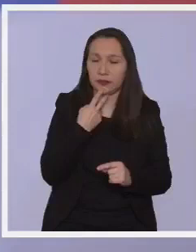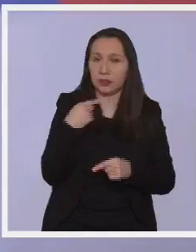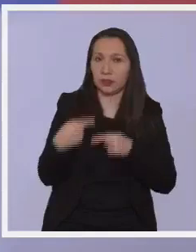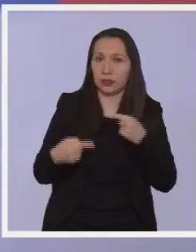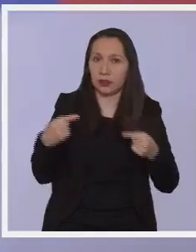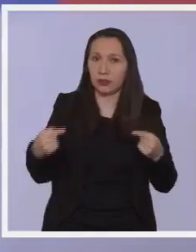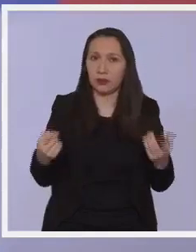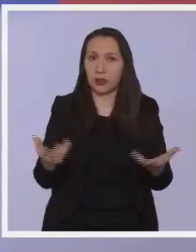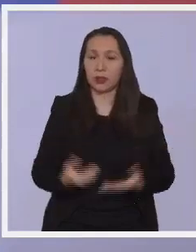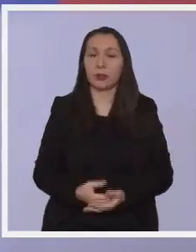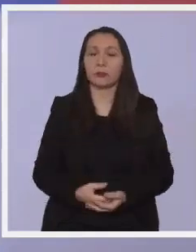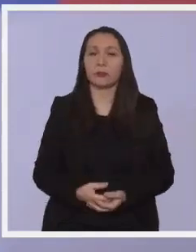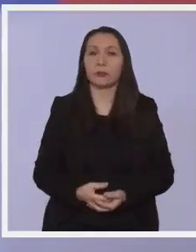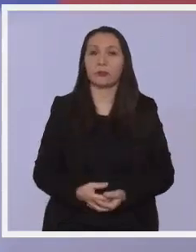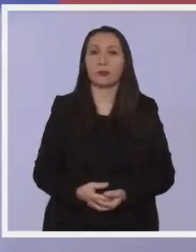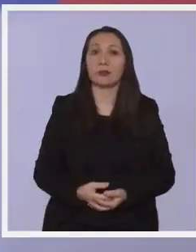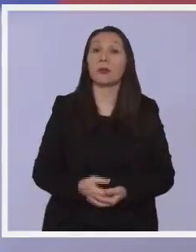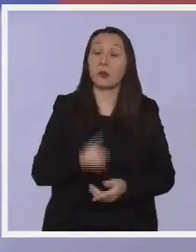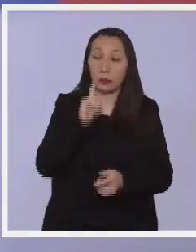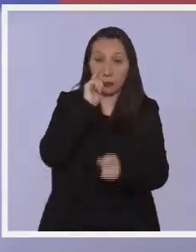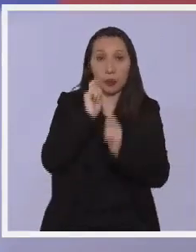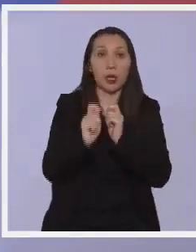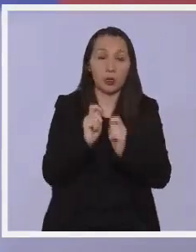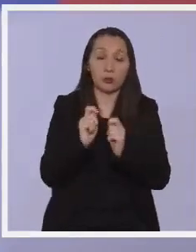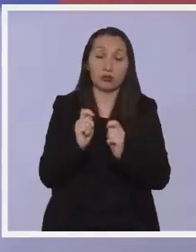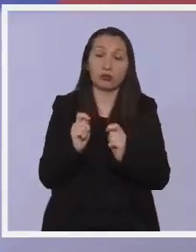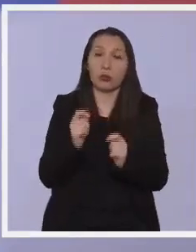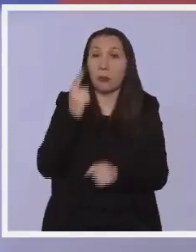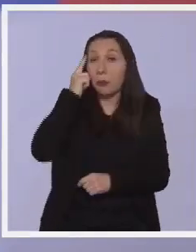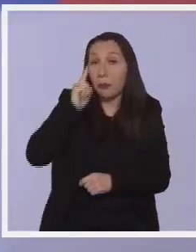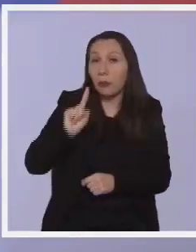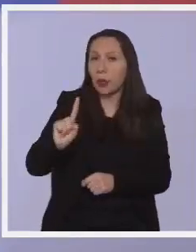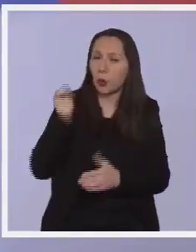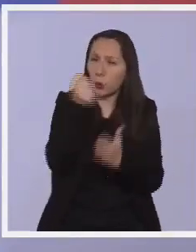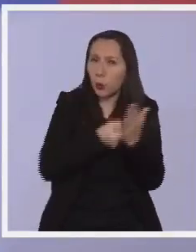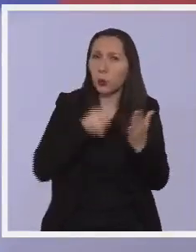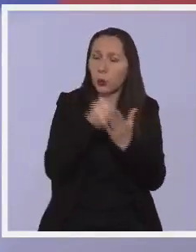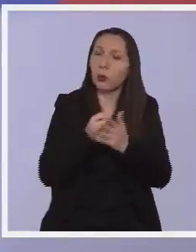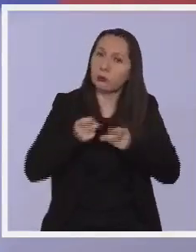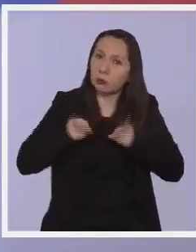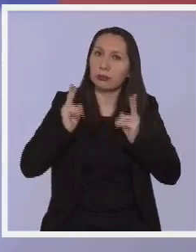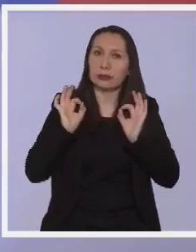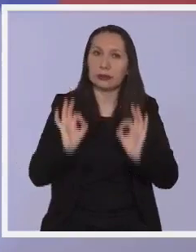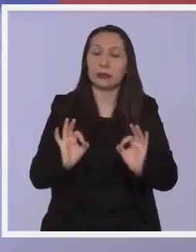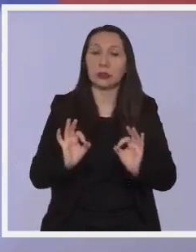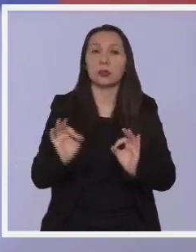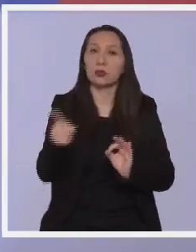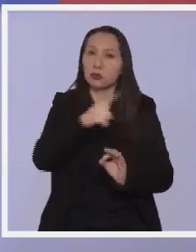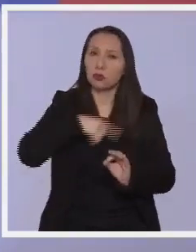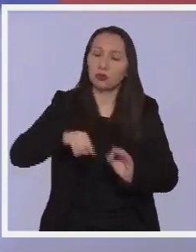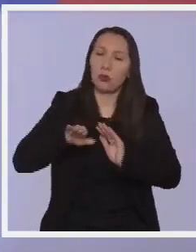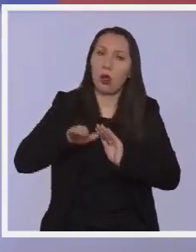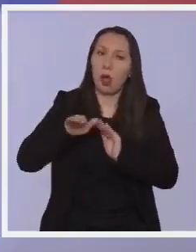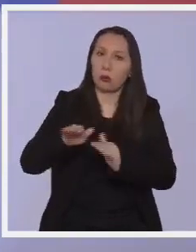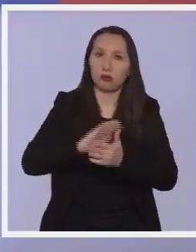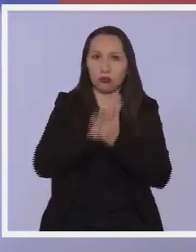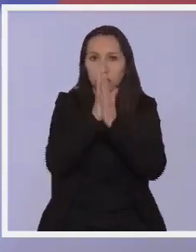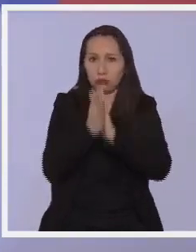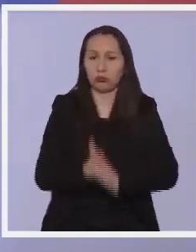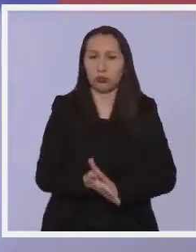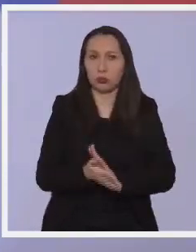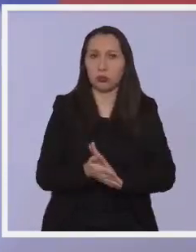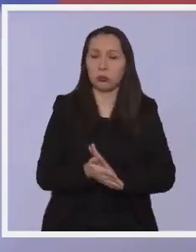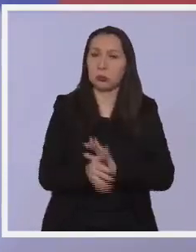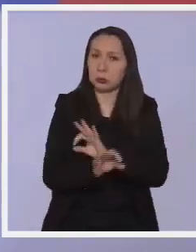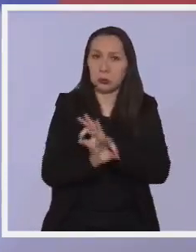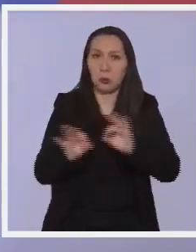sabemos que conlleva riesgo, pero es una lucha que vale la pena y quiero que sepan que cuentan con todo nuestro apoyo,